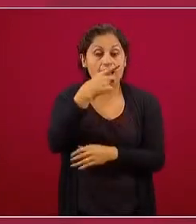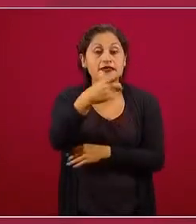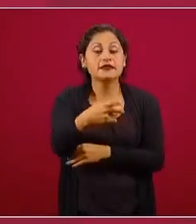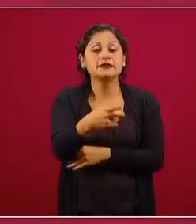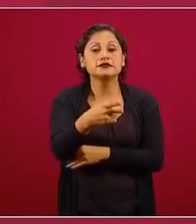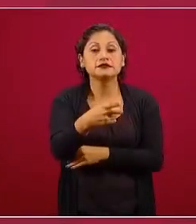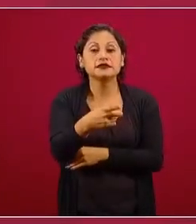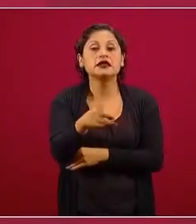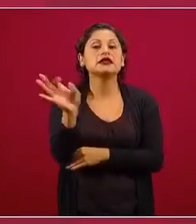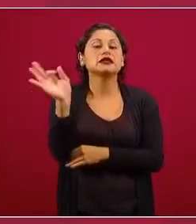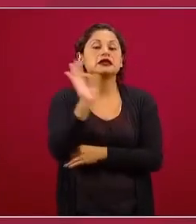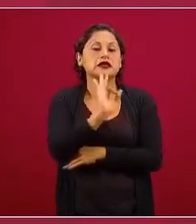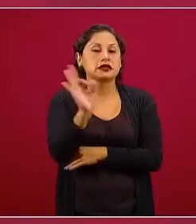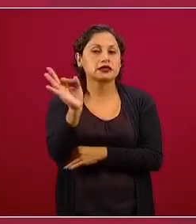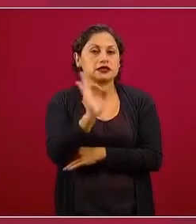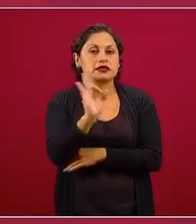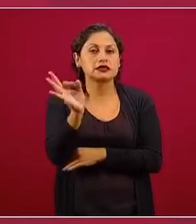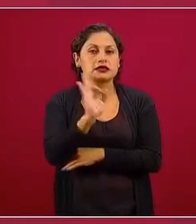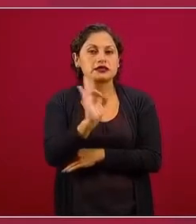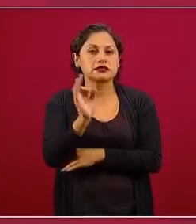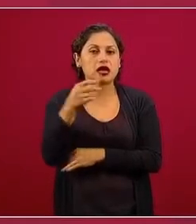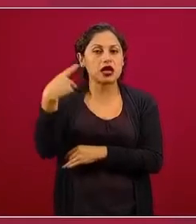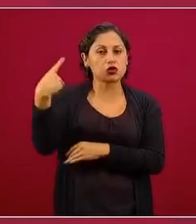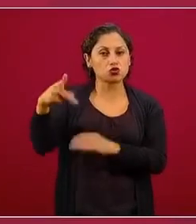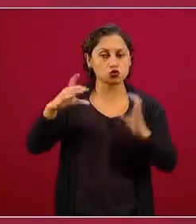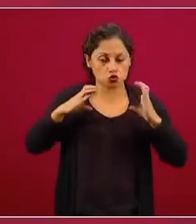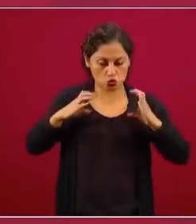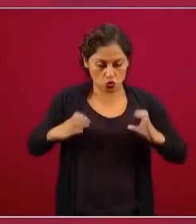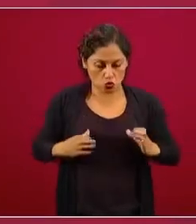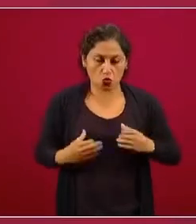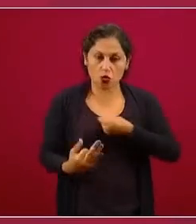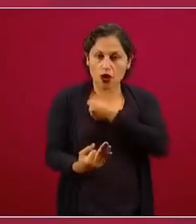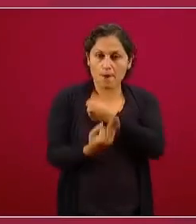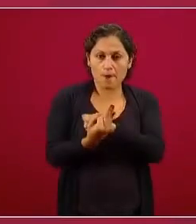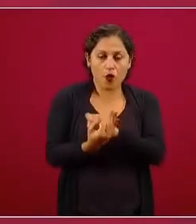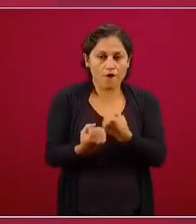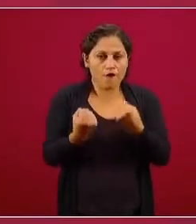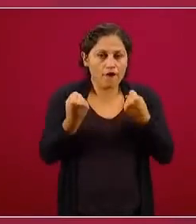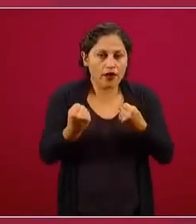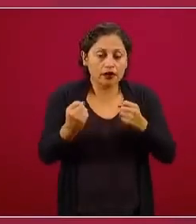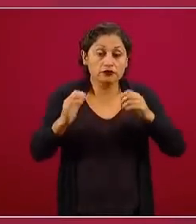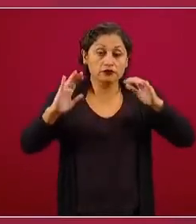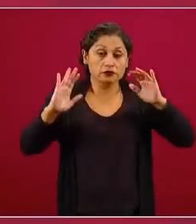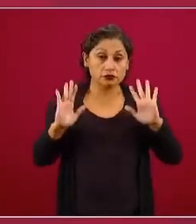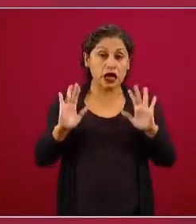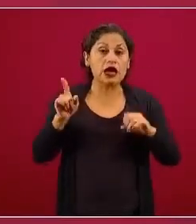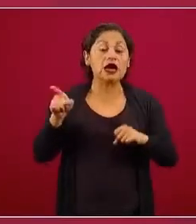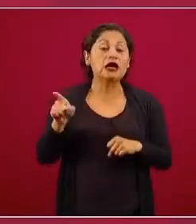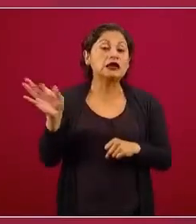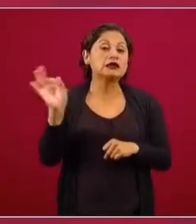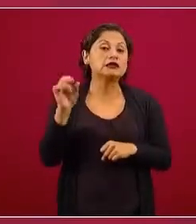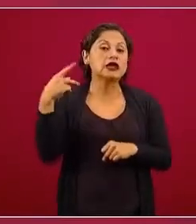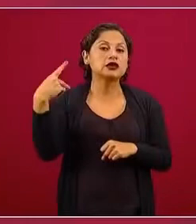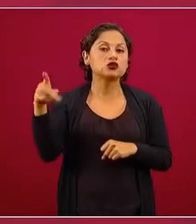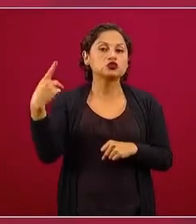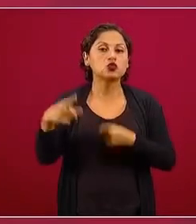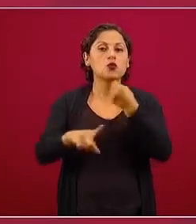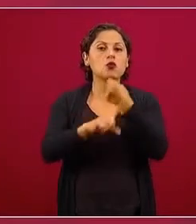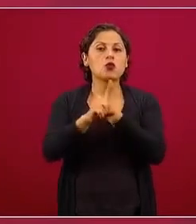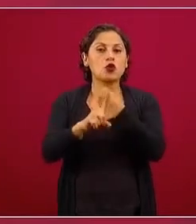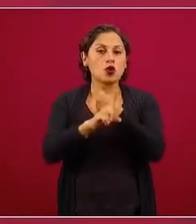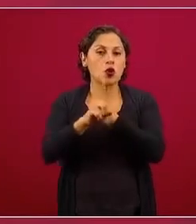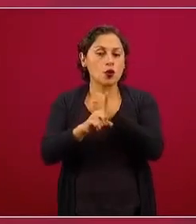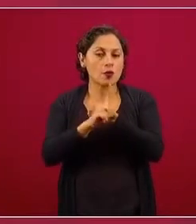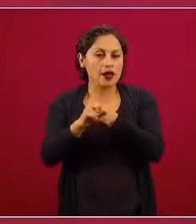un tema de inmunidad en la persona. Entonces, si una persona tiene algún problema inmunológico que no le permite